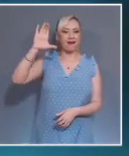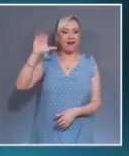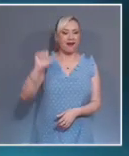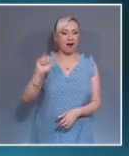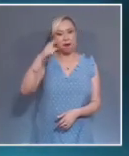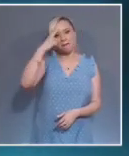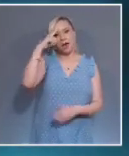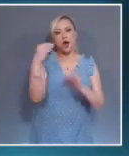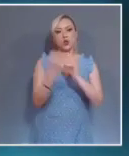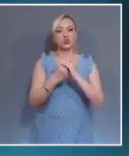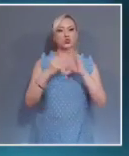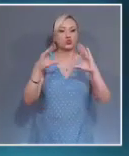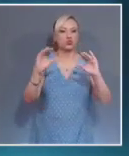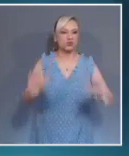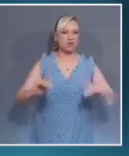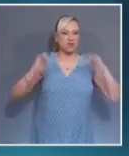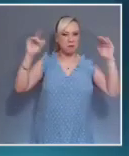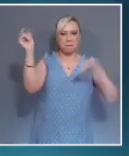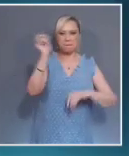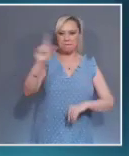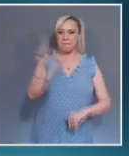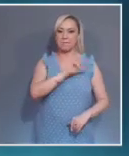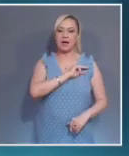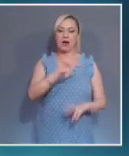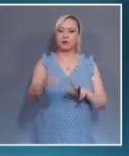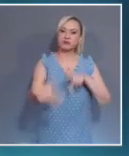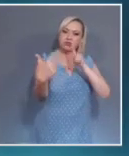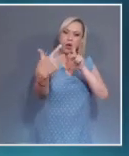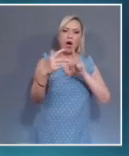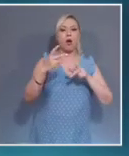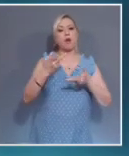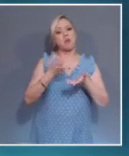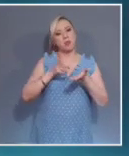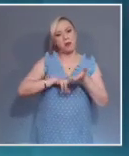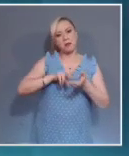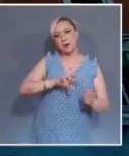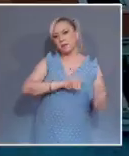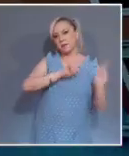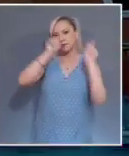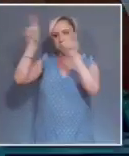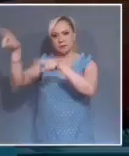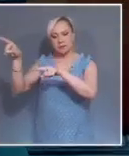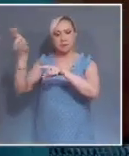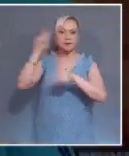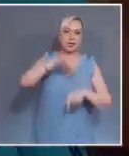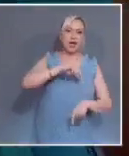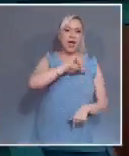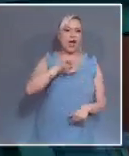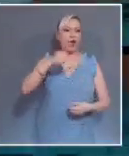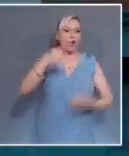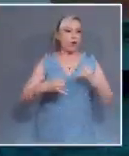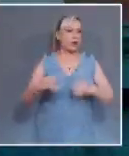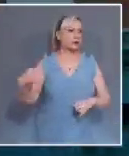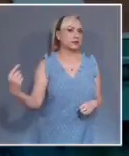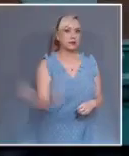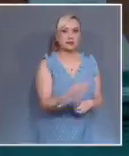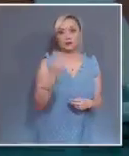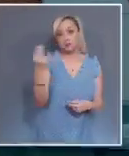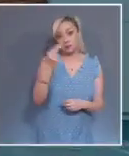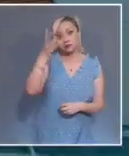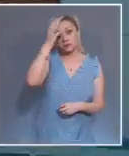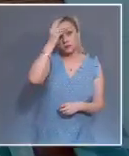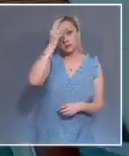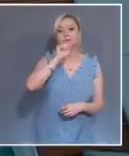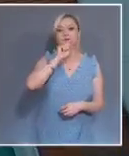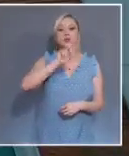en modalidad virtual y mixta, dirigidos a juzgadores federales mexicanos. De igual forma, en la Universidad Complutense de